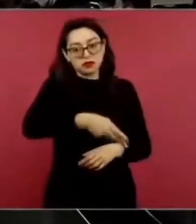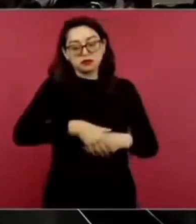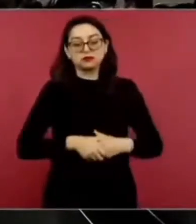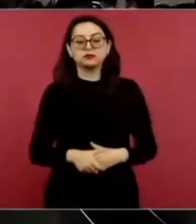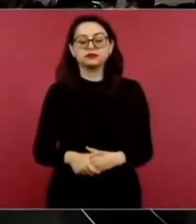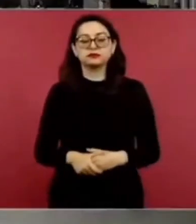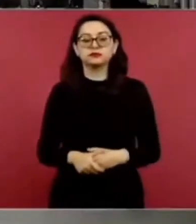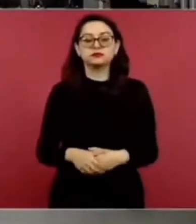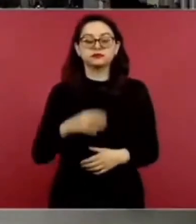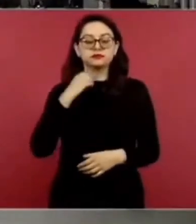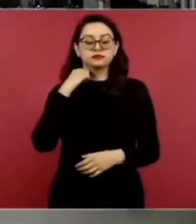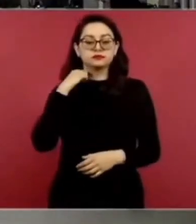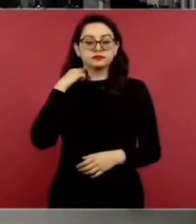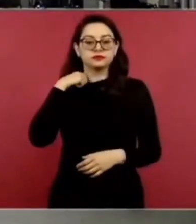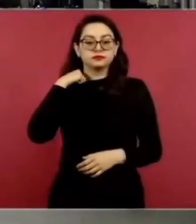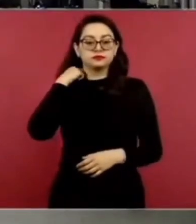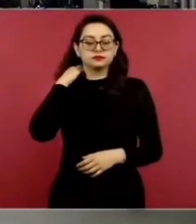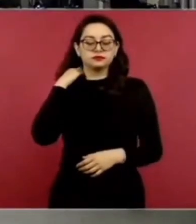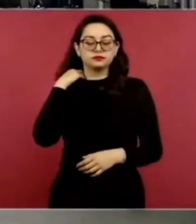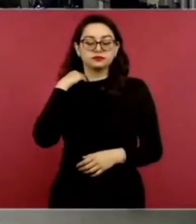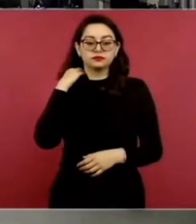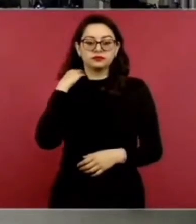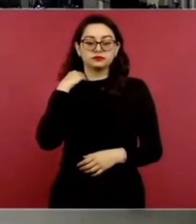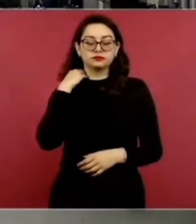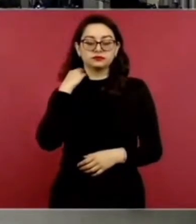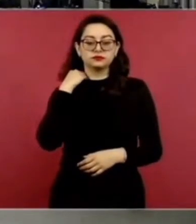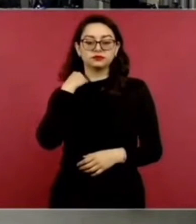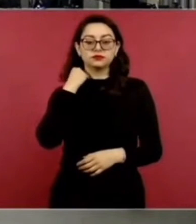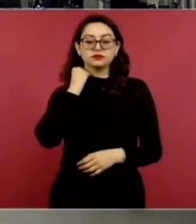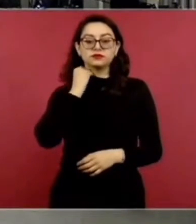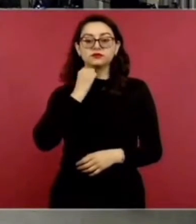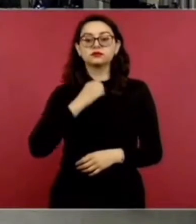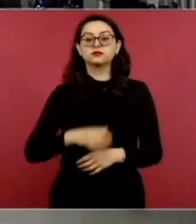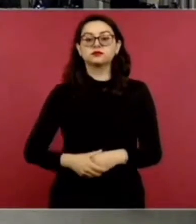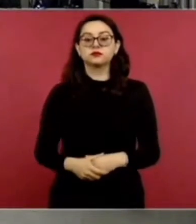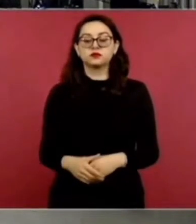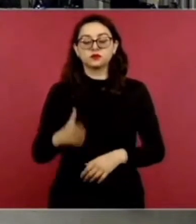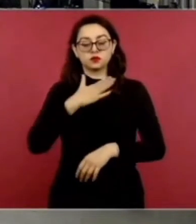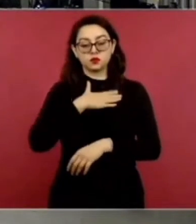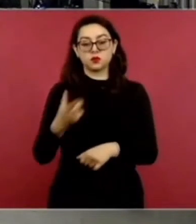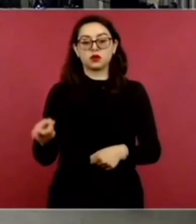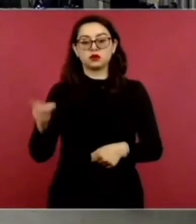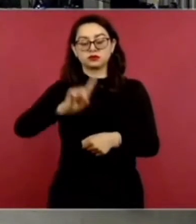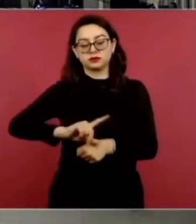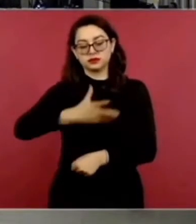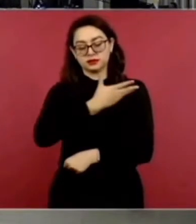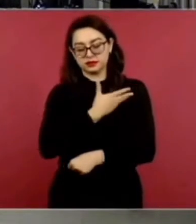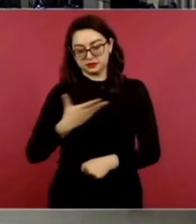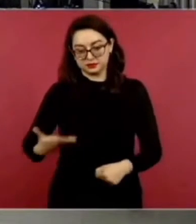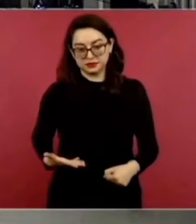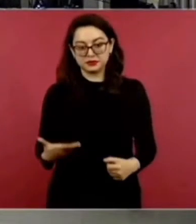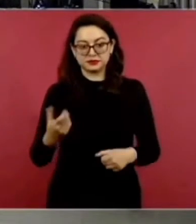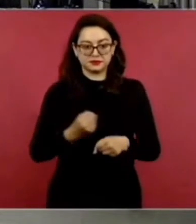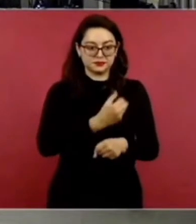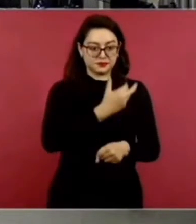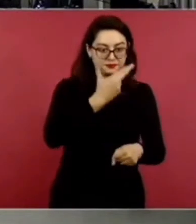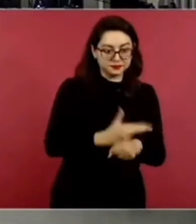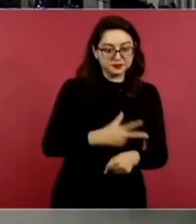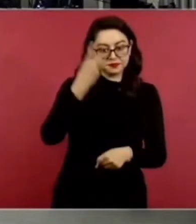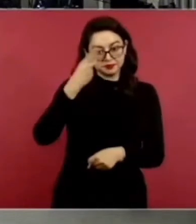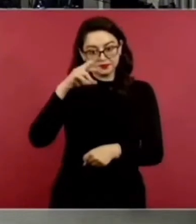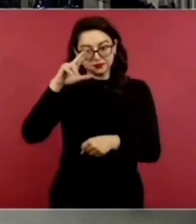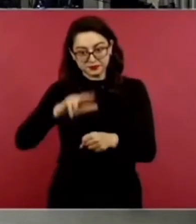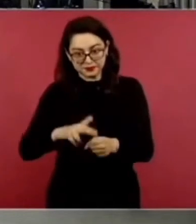Buenos días, señor presidente, secretarios, director, licenciado, buenos días a todas y a todos. Diego Elías Cedillo, del Sistema Informativo de Tabasco, diario